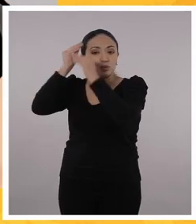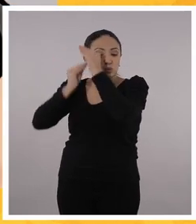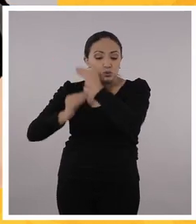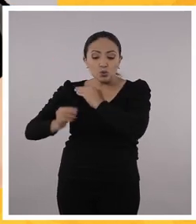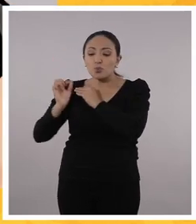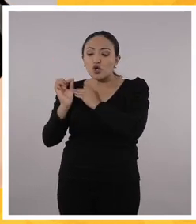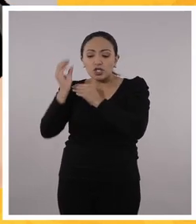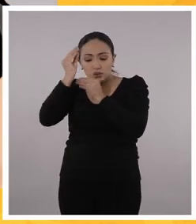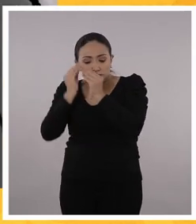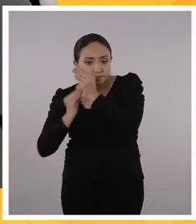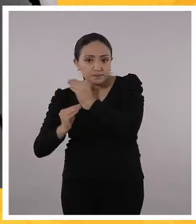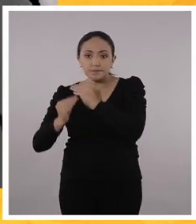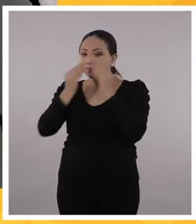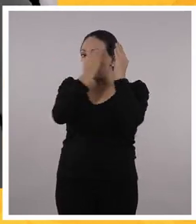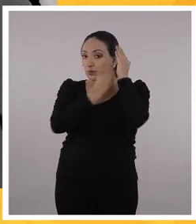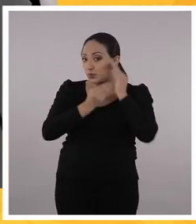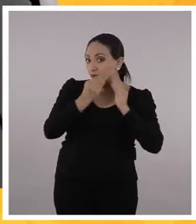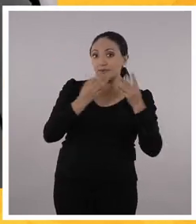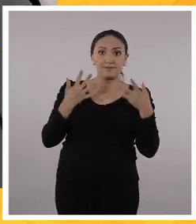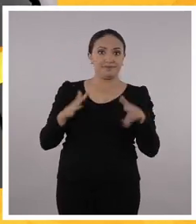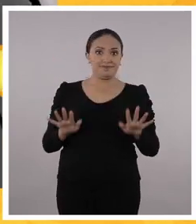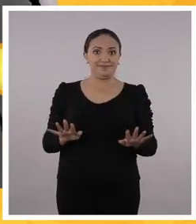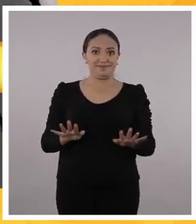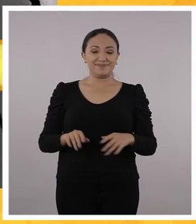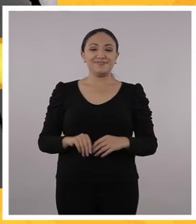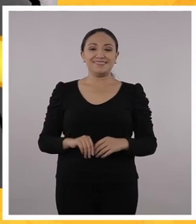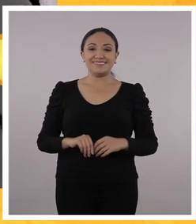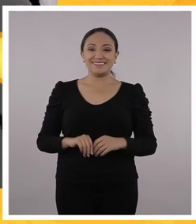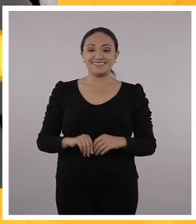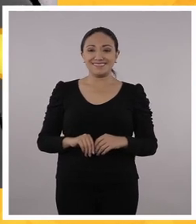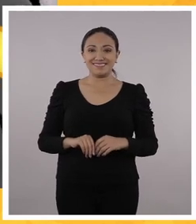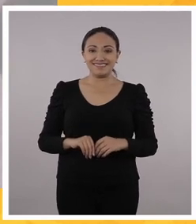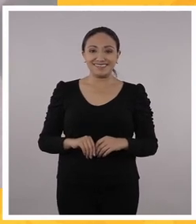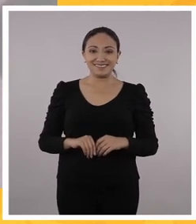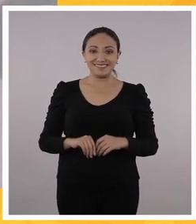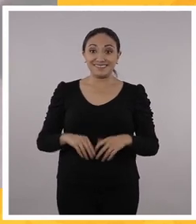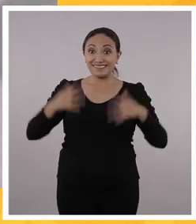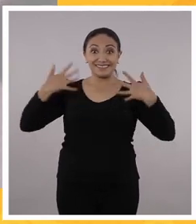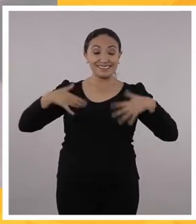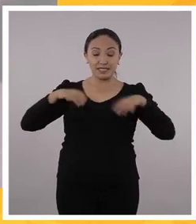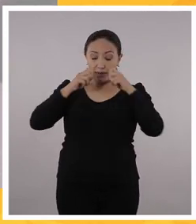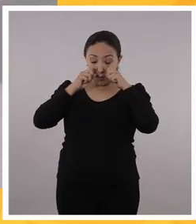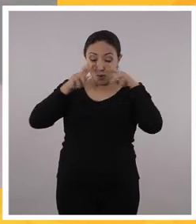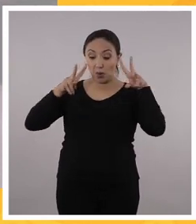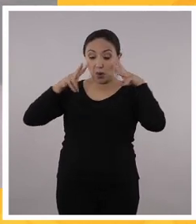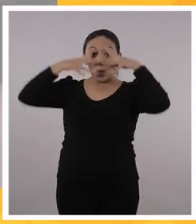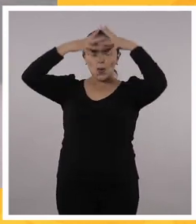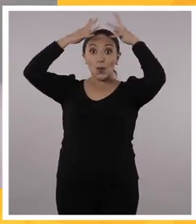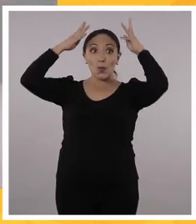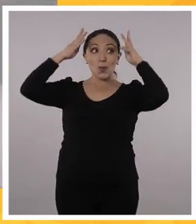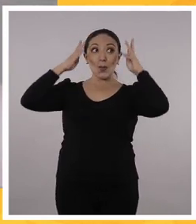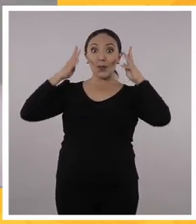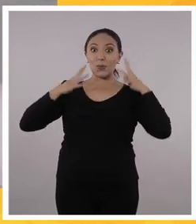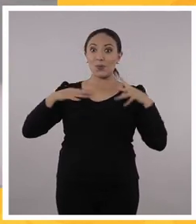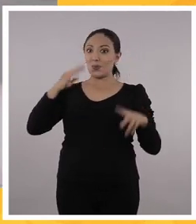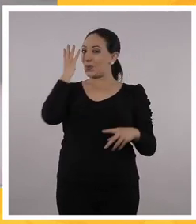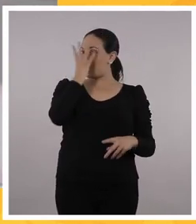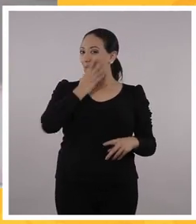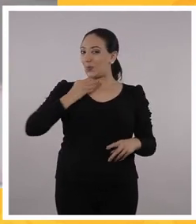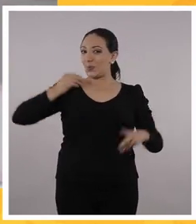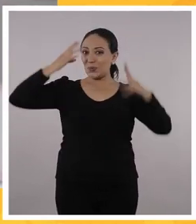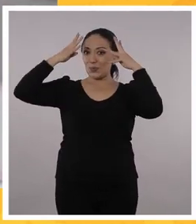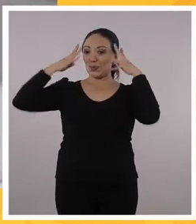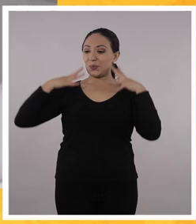de no lastimar ni un poquito a Pechi. Cuando abrió los ojos, ya todo había terminado.